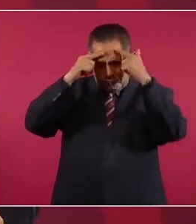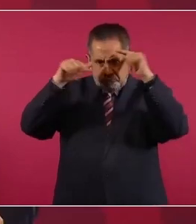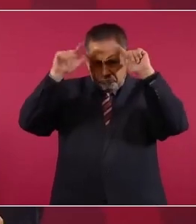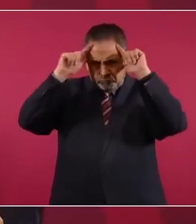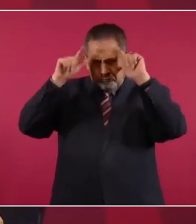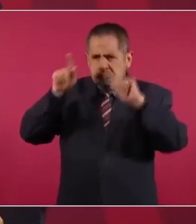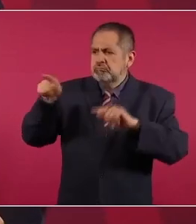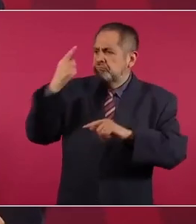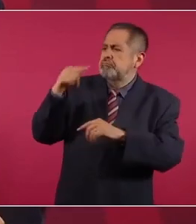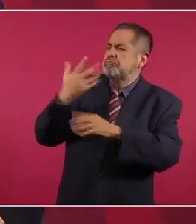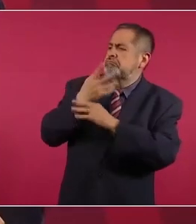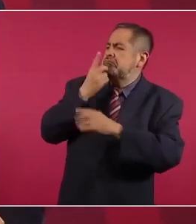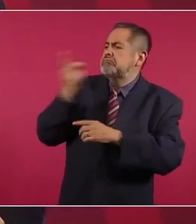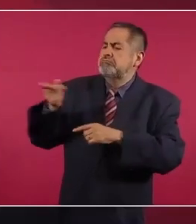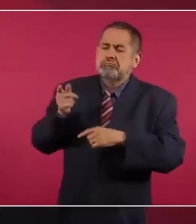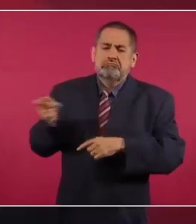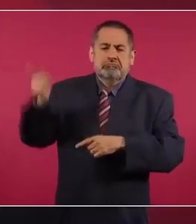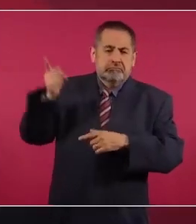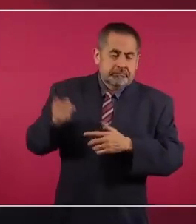Y